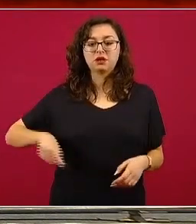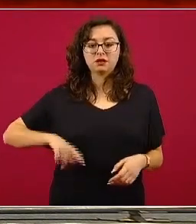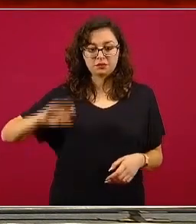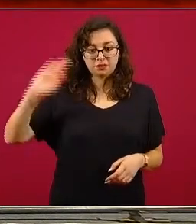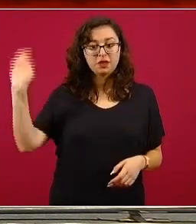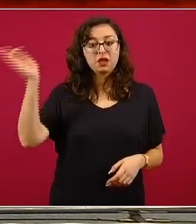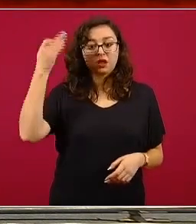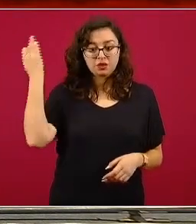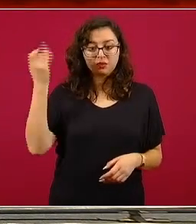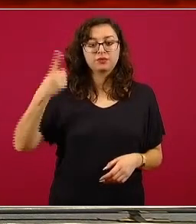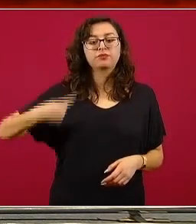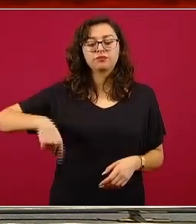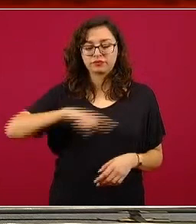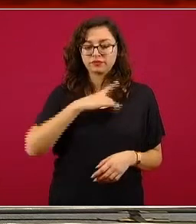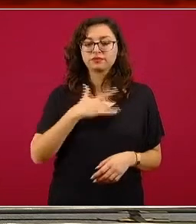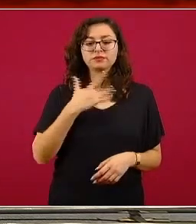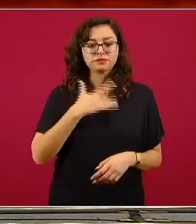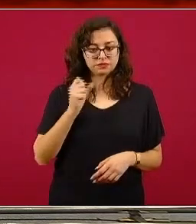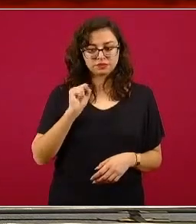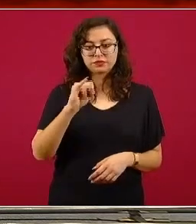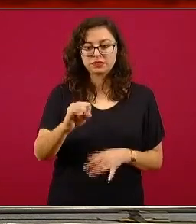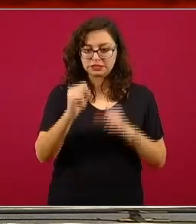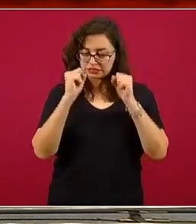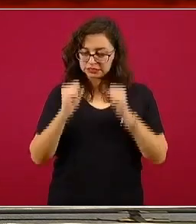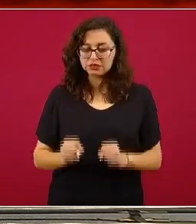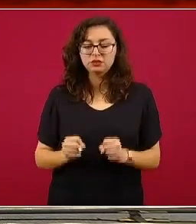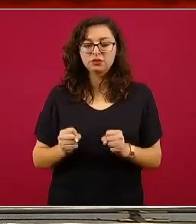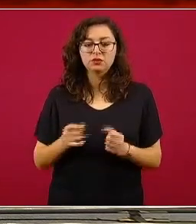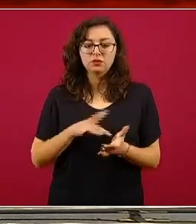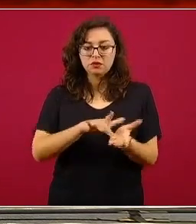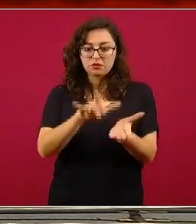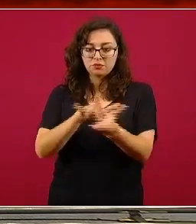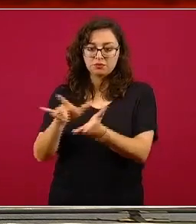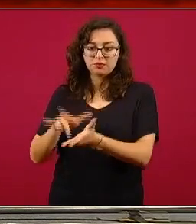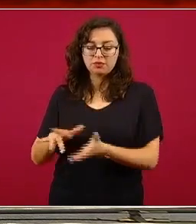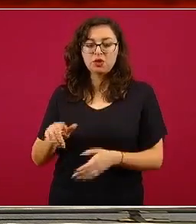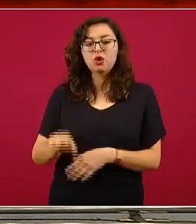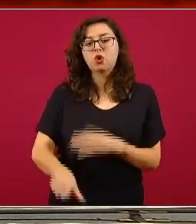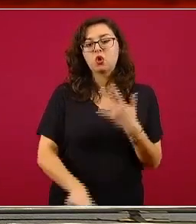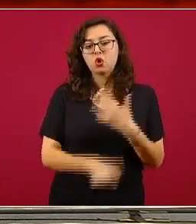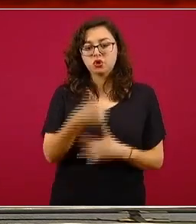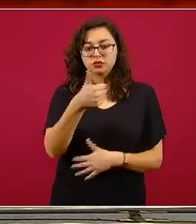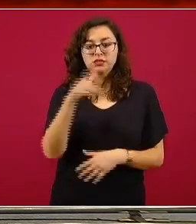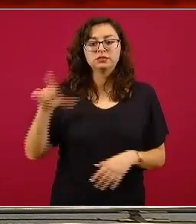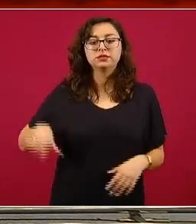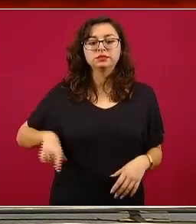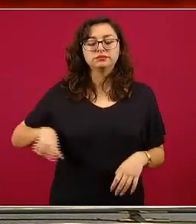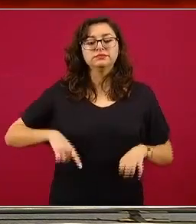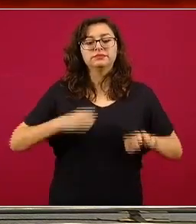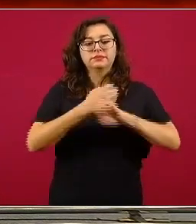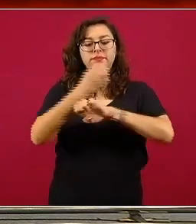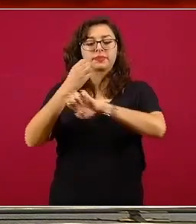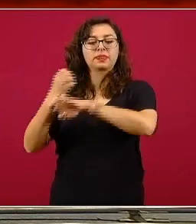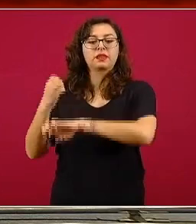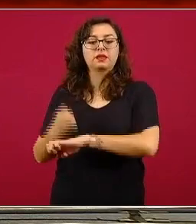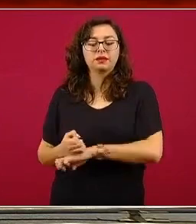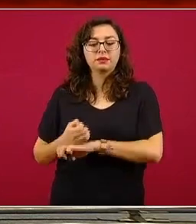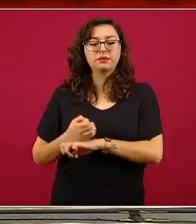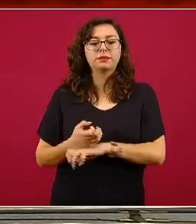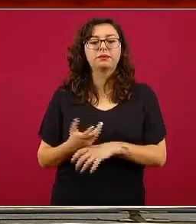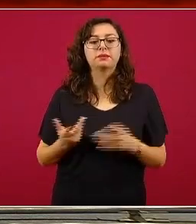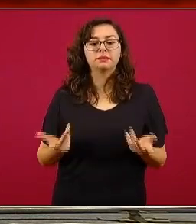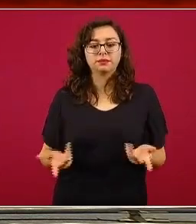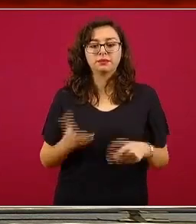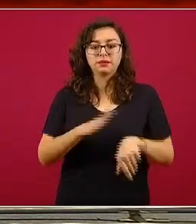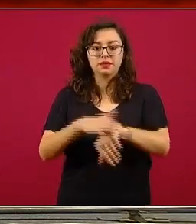y estamos con la solidaridad de varios gobiernos estatales, 11 gobiernos estatales que han sido mencionados, que están mandando